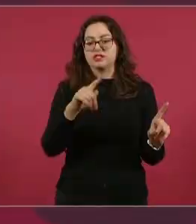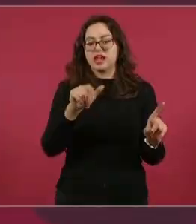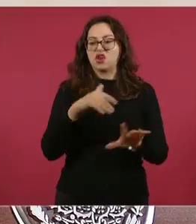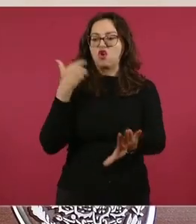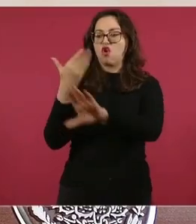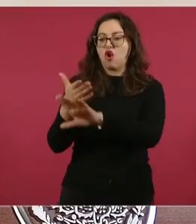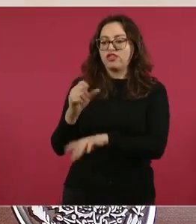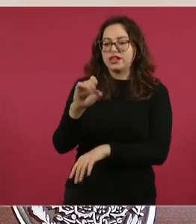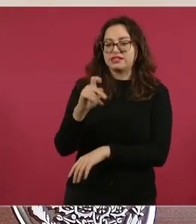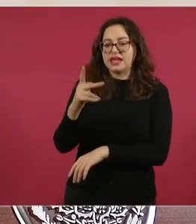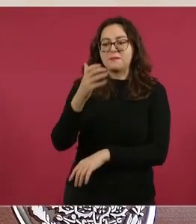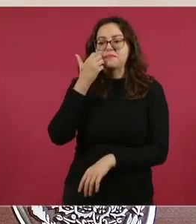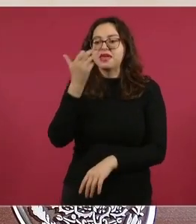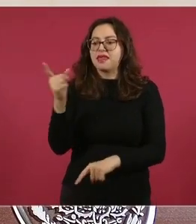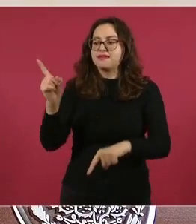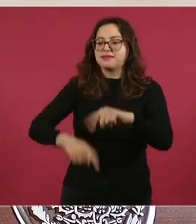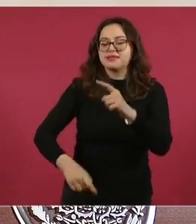pública,